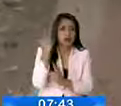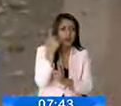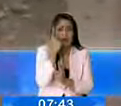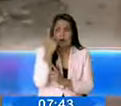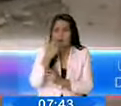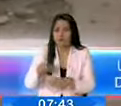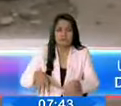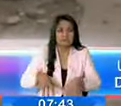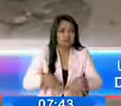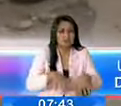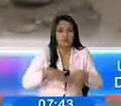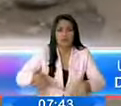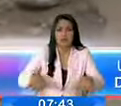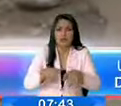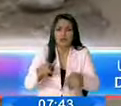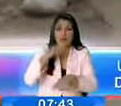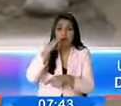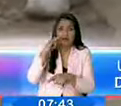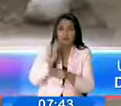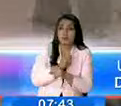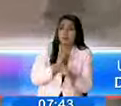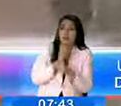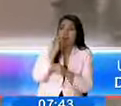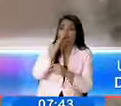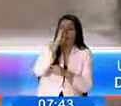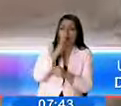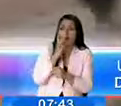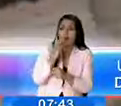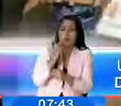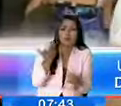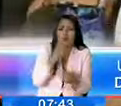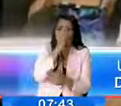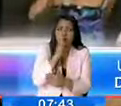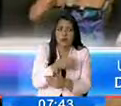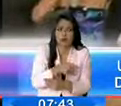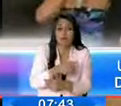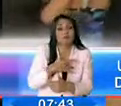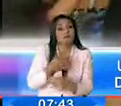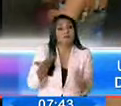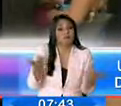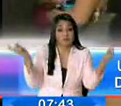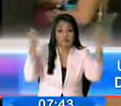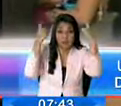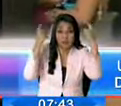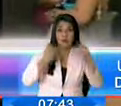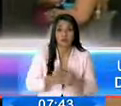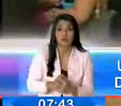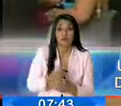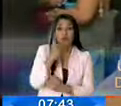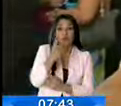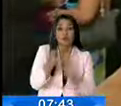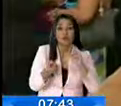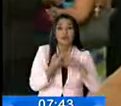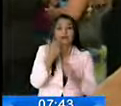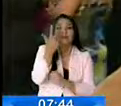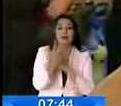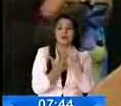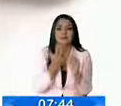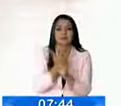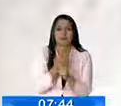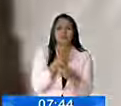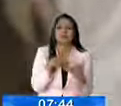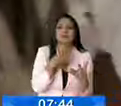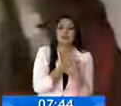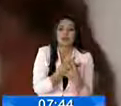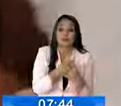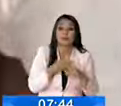llegaron con perros, con todo. Niños que nunca habían vivido eso. La pena es de 1 a 3 años de privación de libertad,